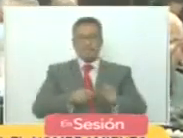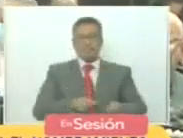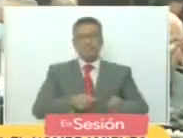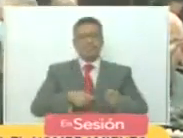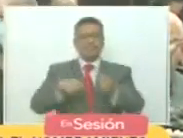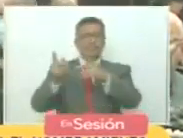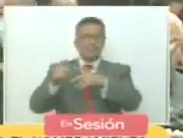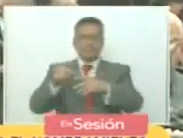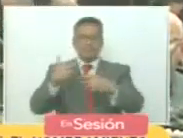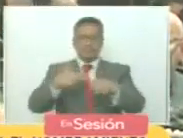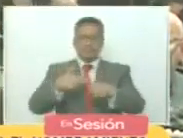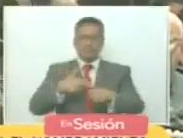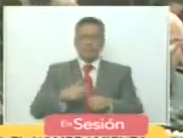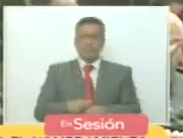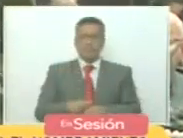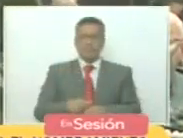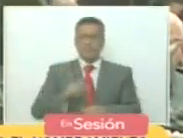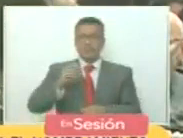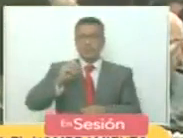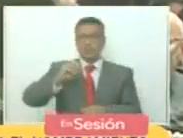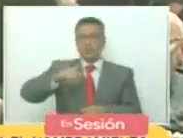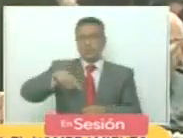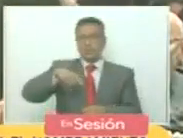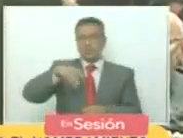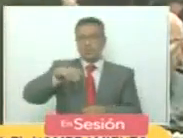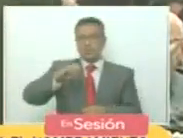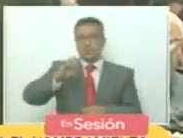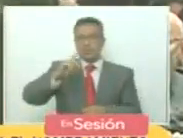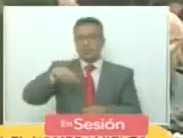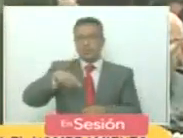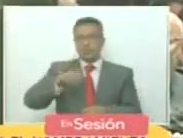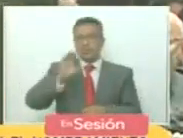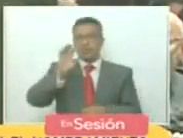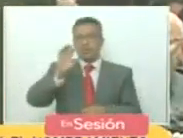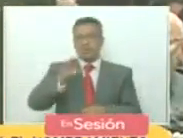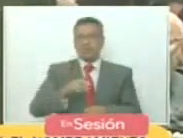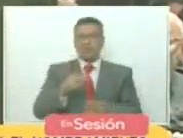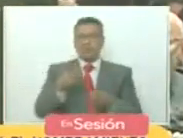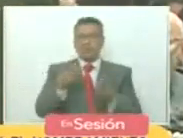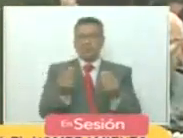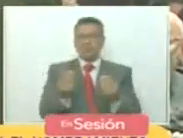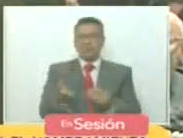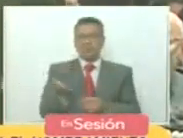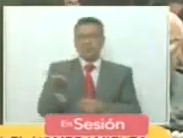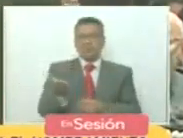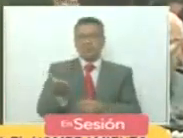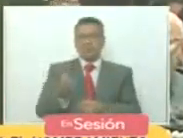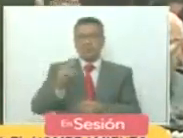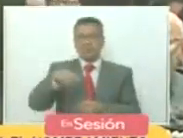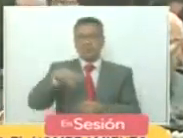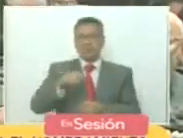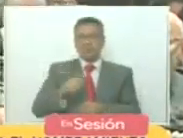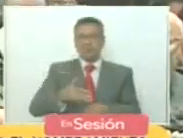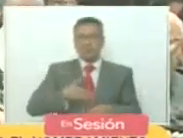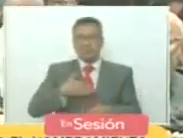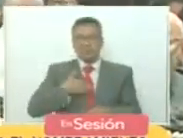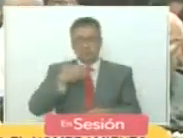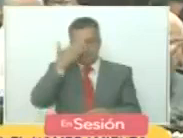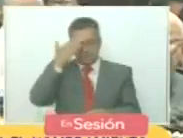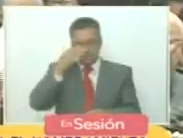petróleo, la OPEP, y entre ellos con un país muy importante dentro de la OPEP, que es Arabia